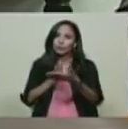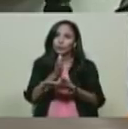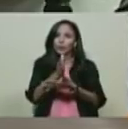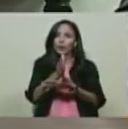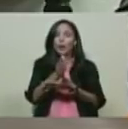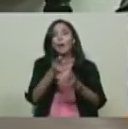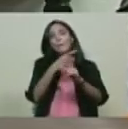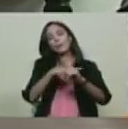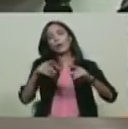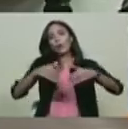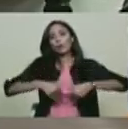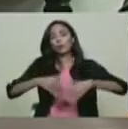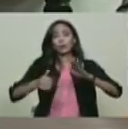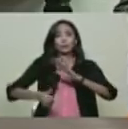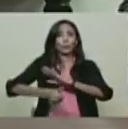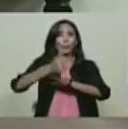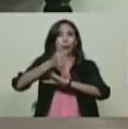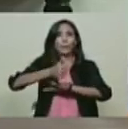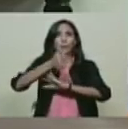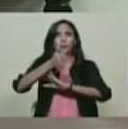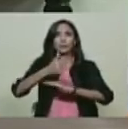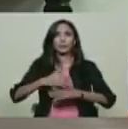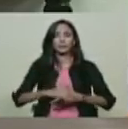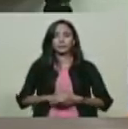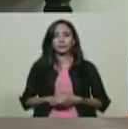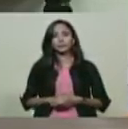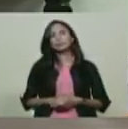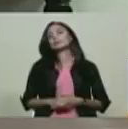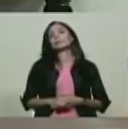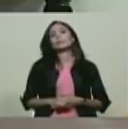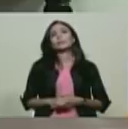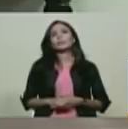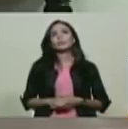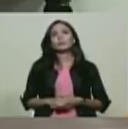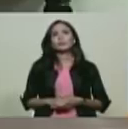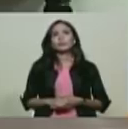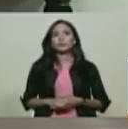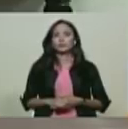hacer un esfuerzo mayor aún para avanzar en esa dirección.